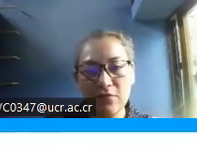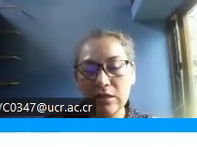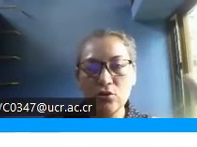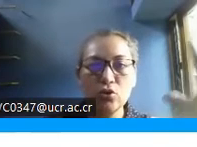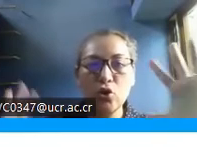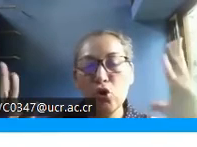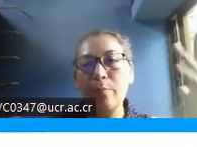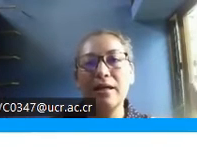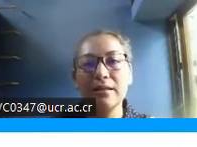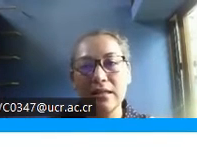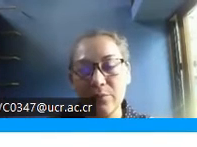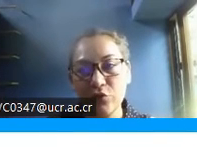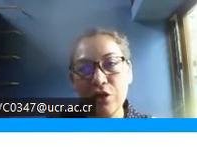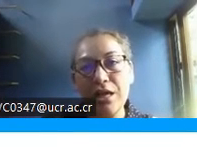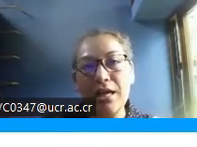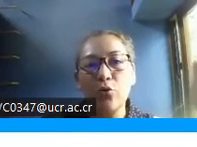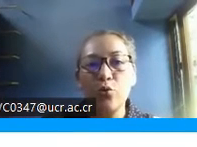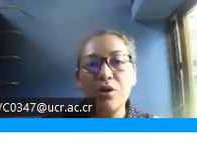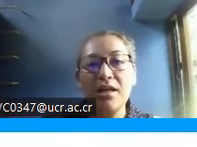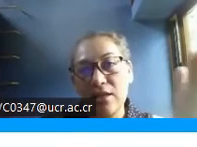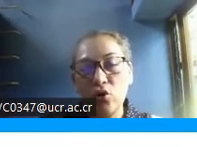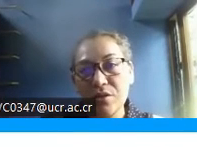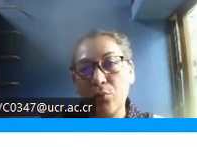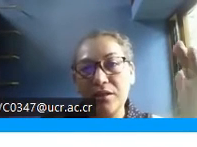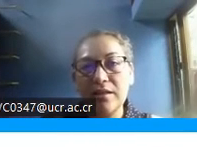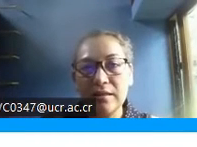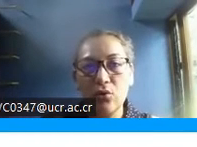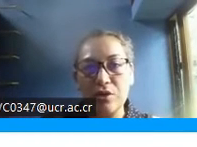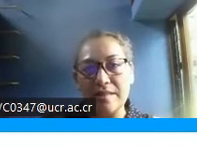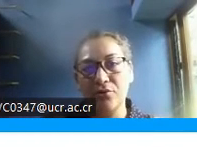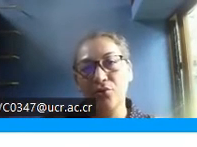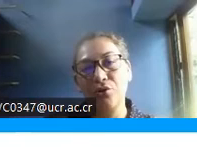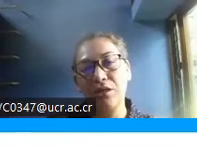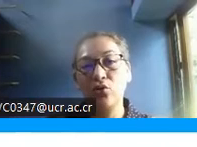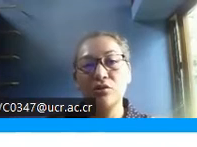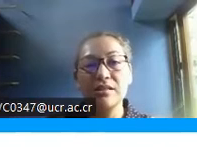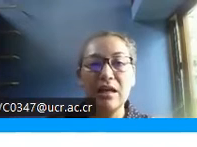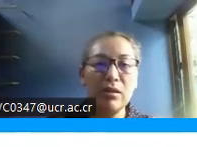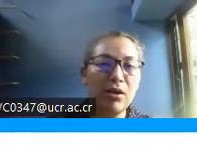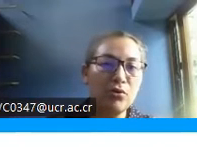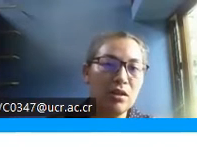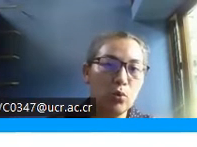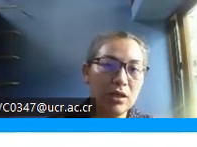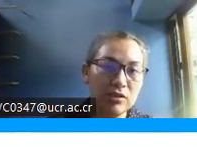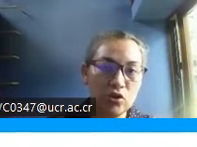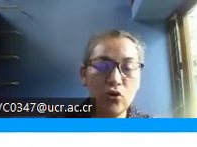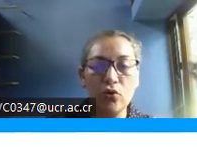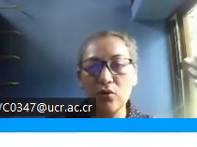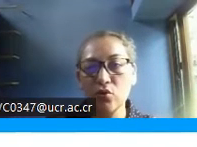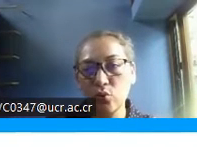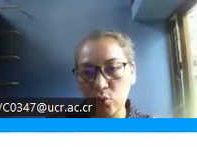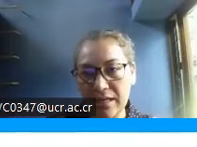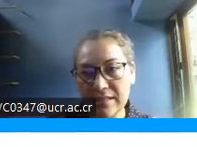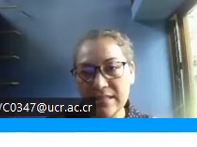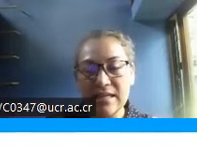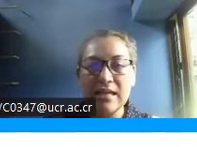una clasificación solo como para que tengamos una idea de cómo se pueden ir categorizando. Entonces, hay videos de divulgación o